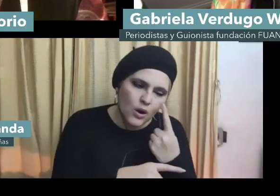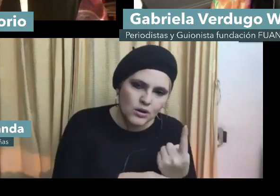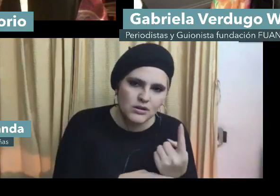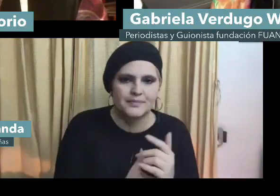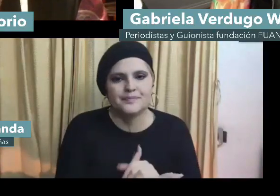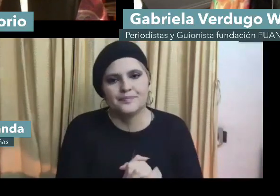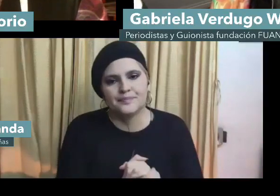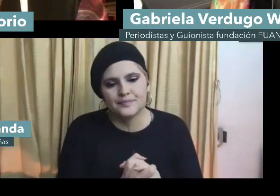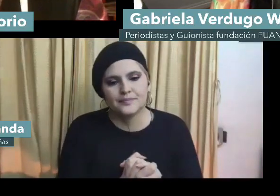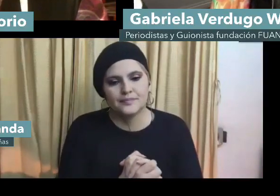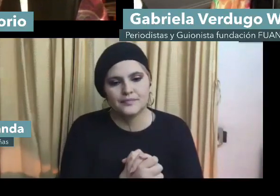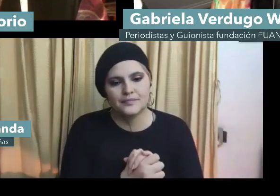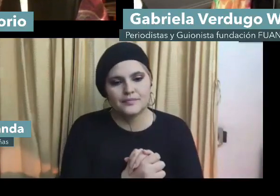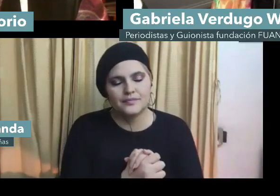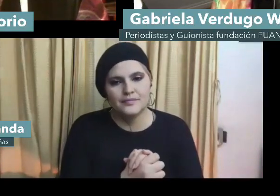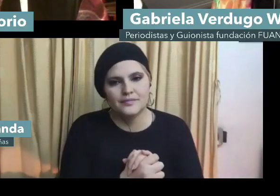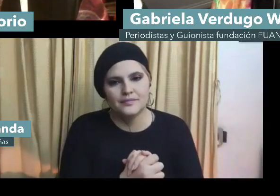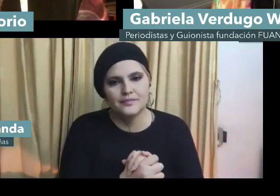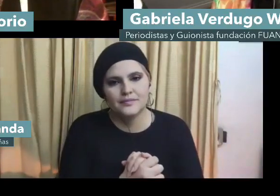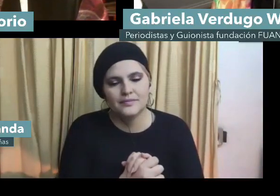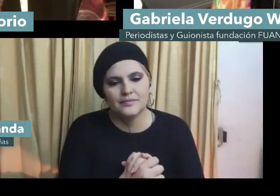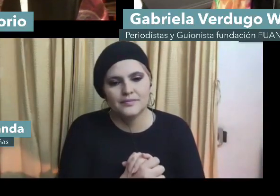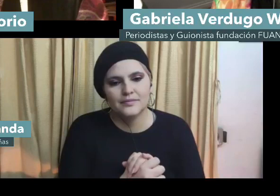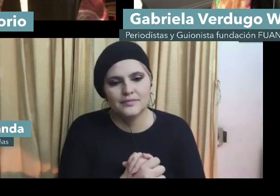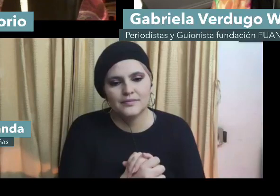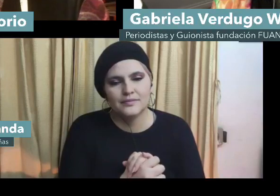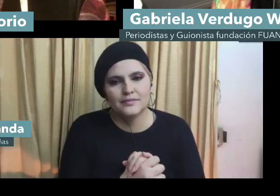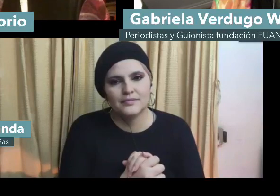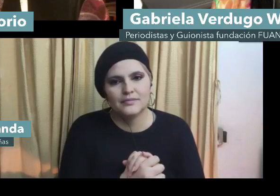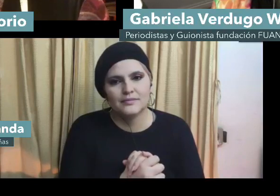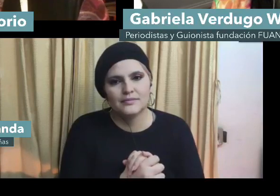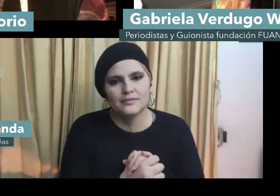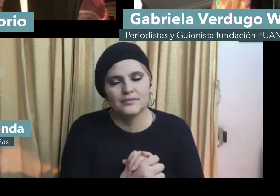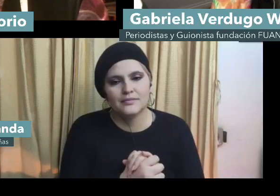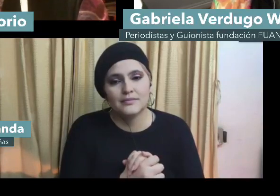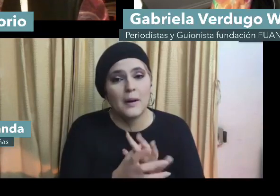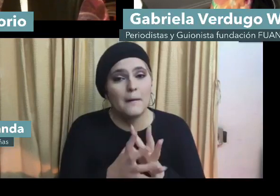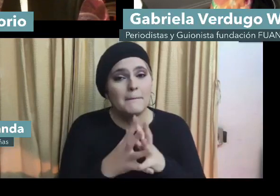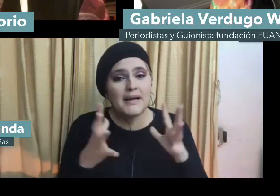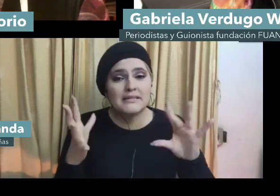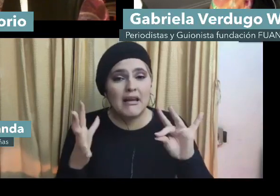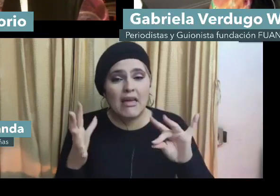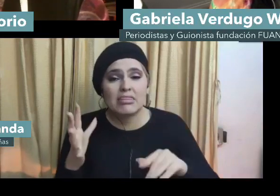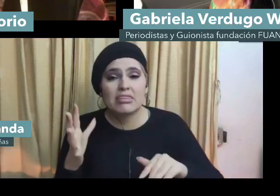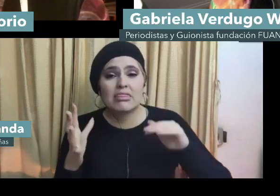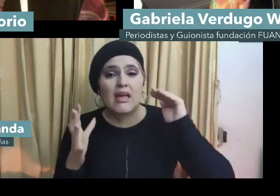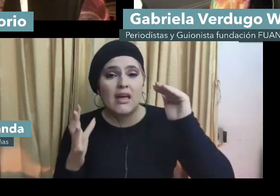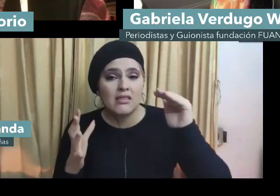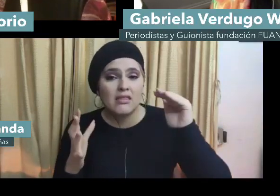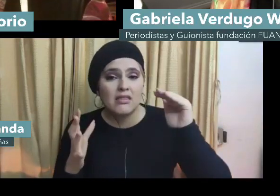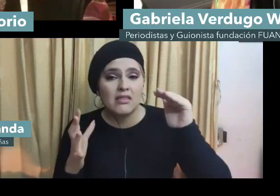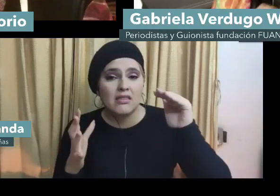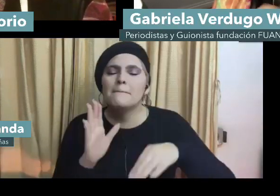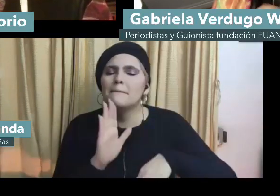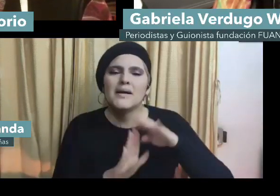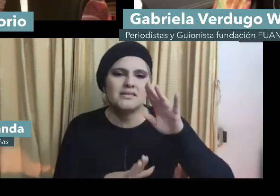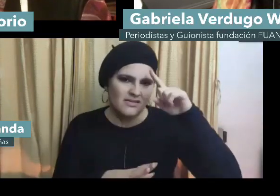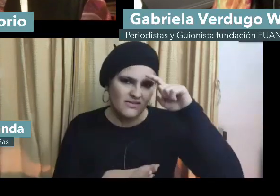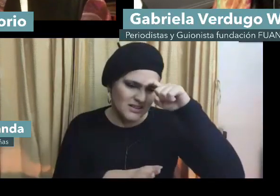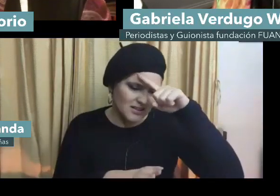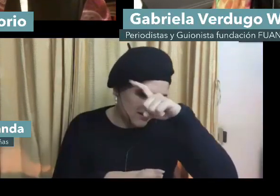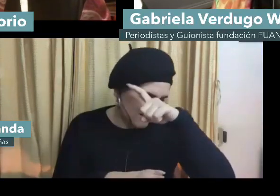y, y mientras más edad tiene, se va haciendo más difícil. Después de los 25